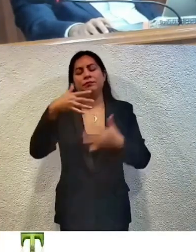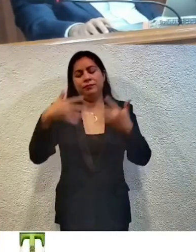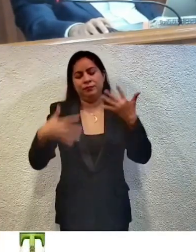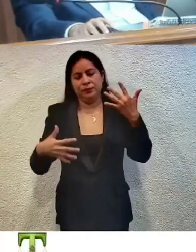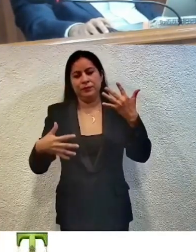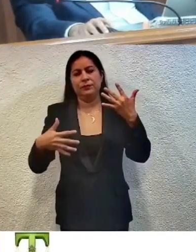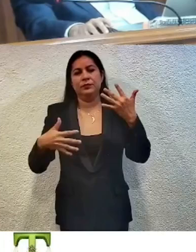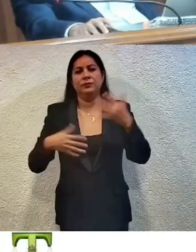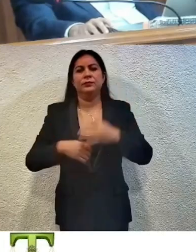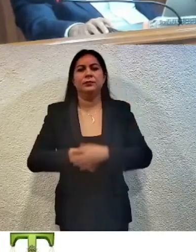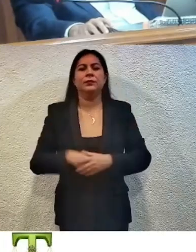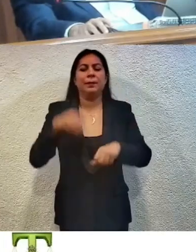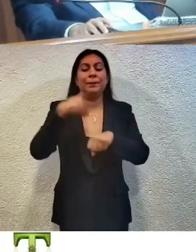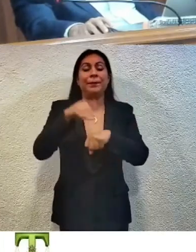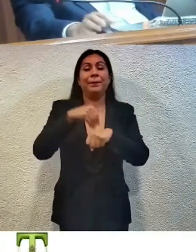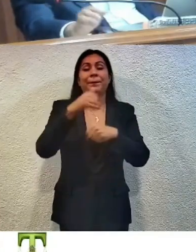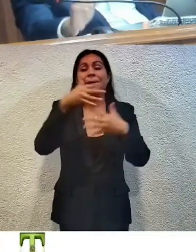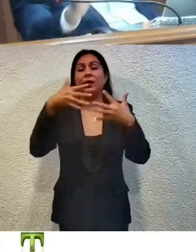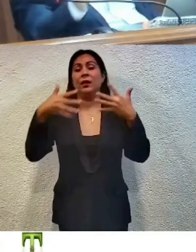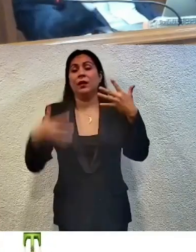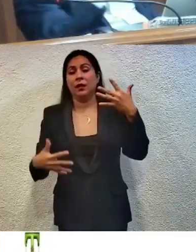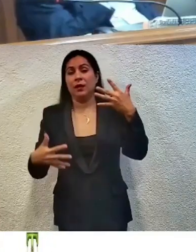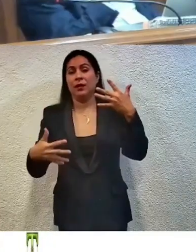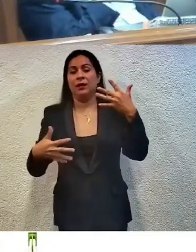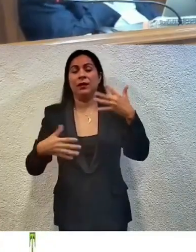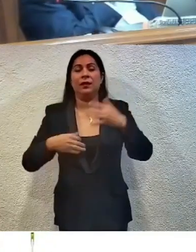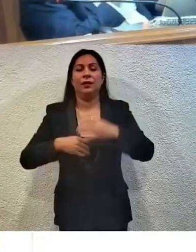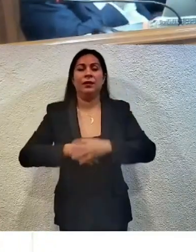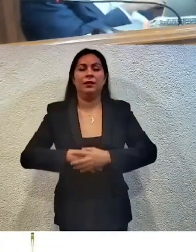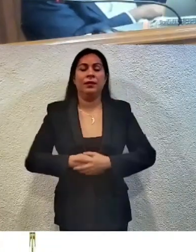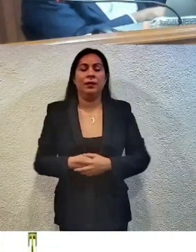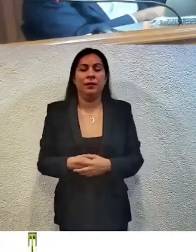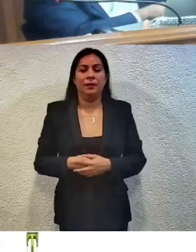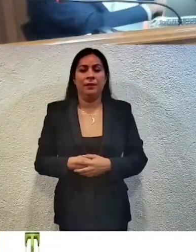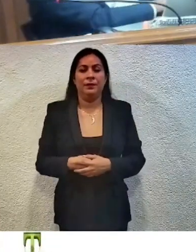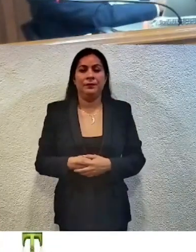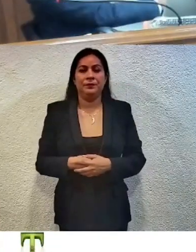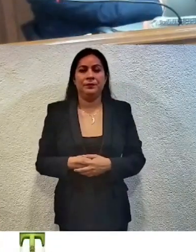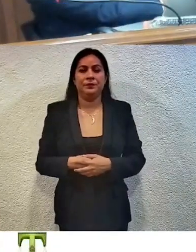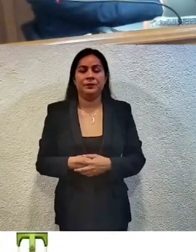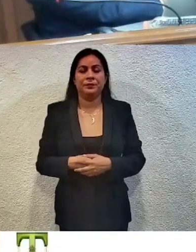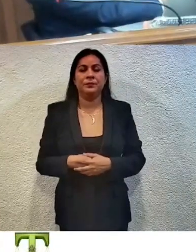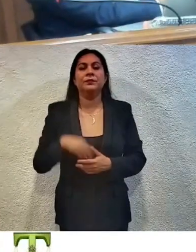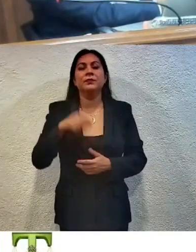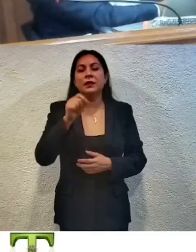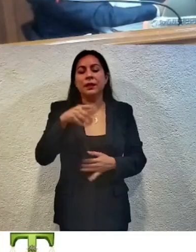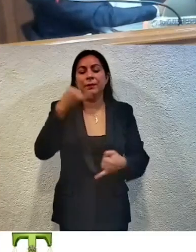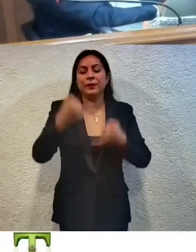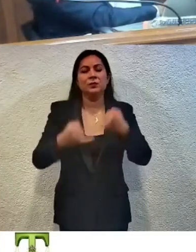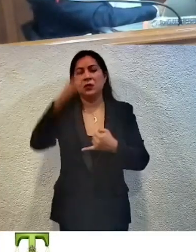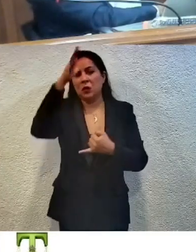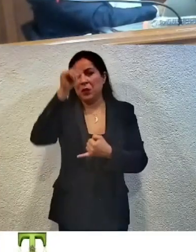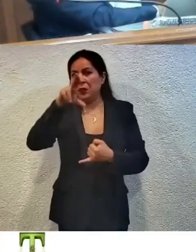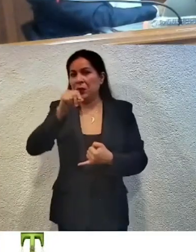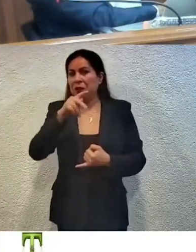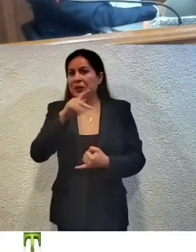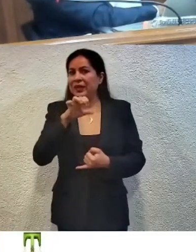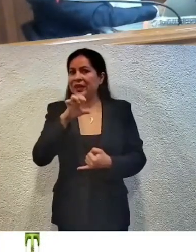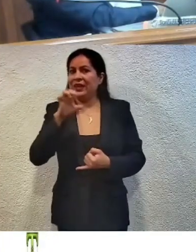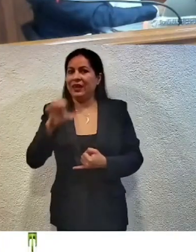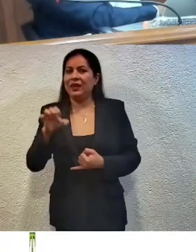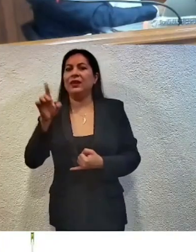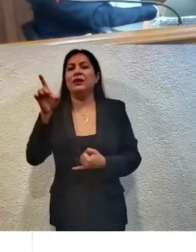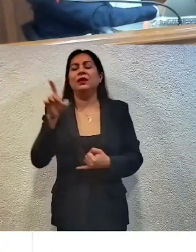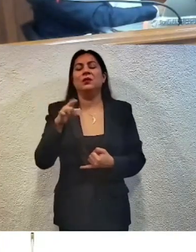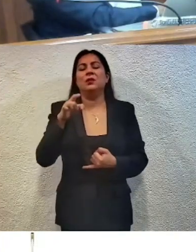2024, TEE/GEC, diagonal 221, diagonal 2024, y el juicio de inconformidad